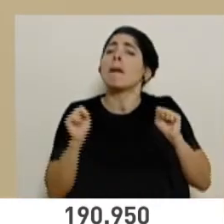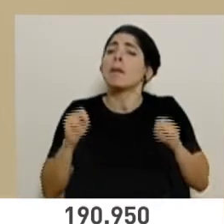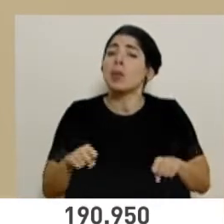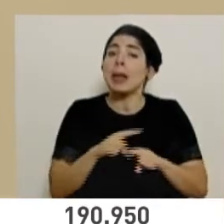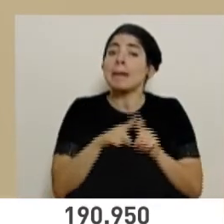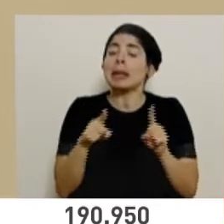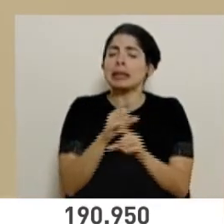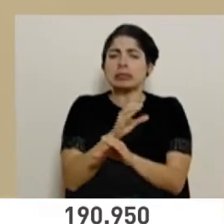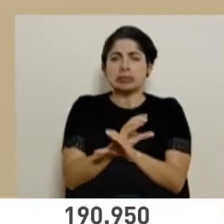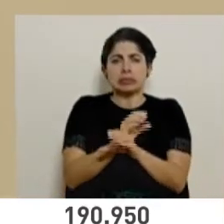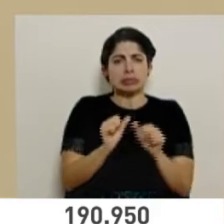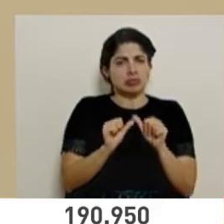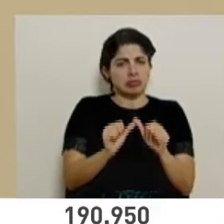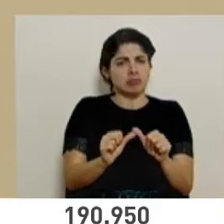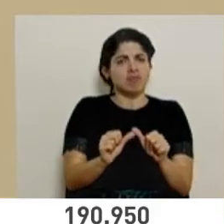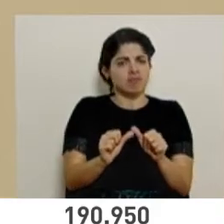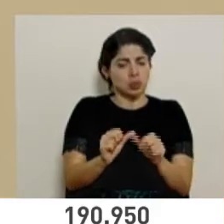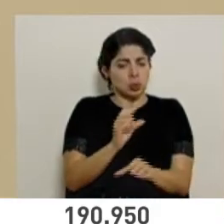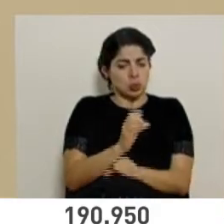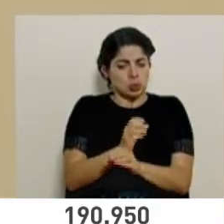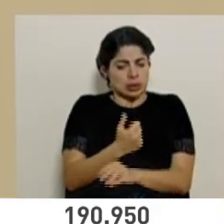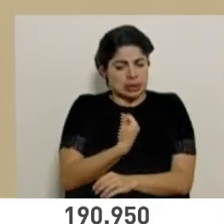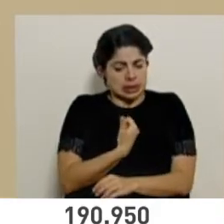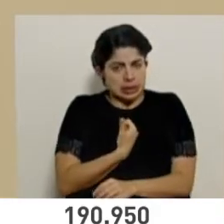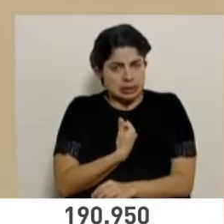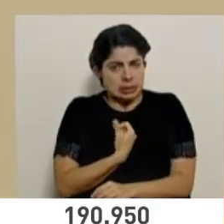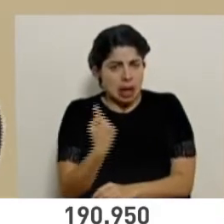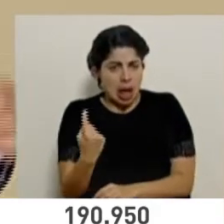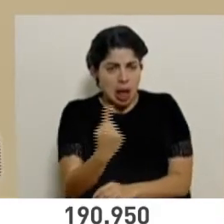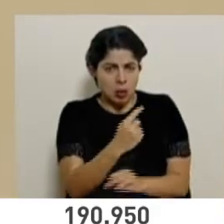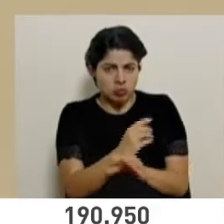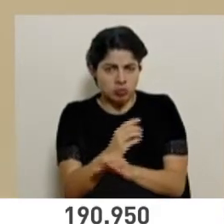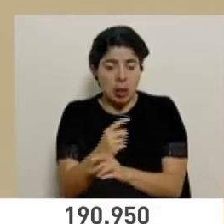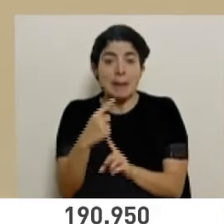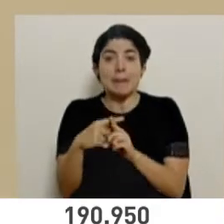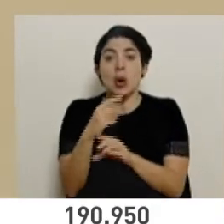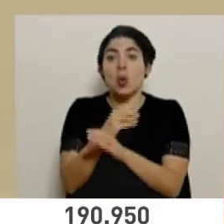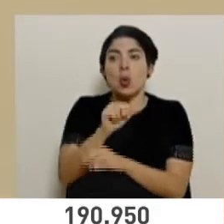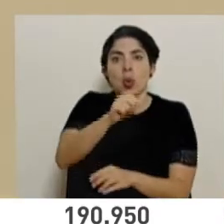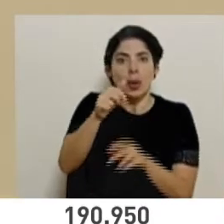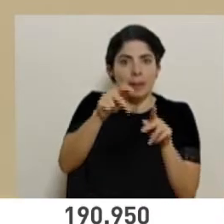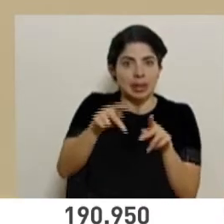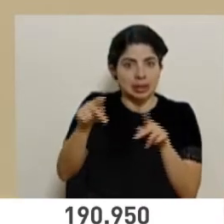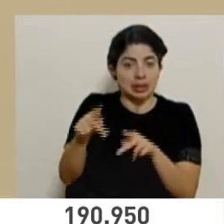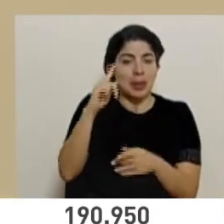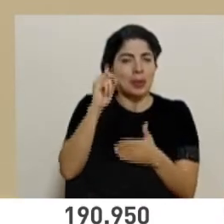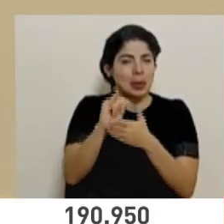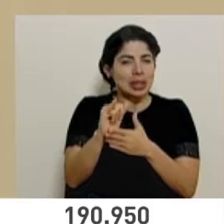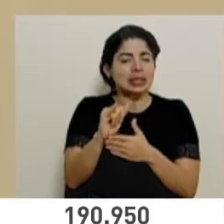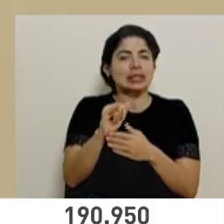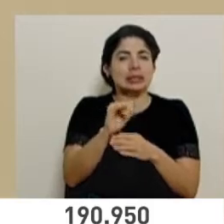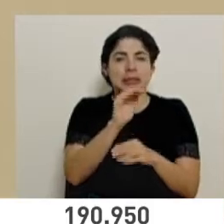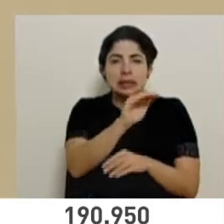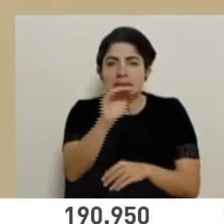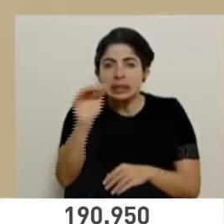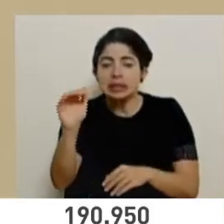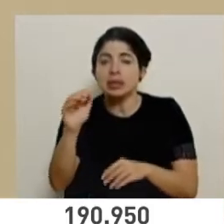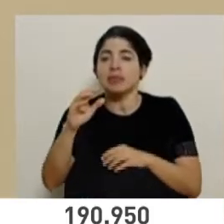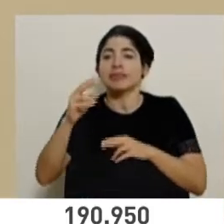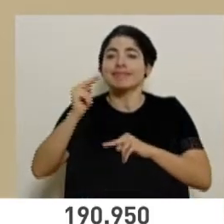sin bajar la guardia, cuidándonos cada uno de nosotros y cuidando a las demás personas. De ahí el llamado también a